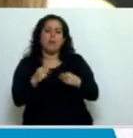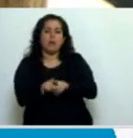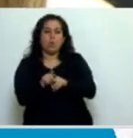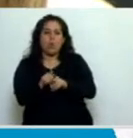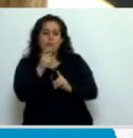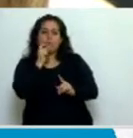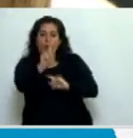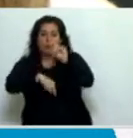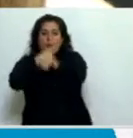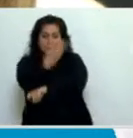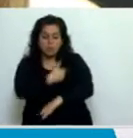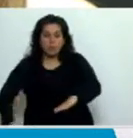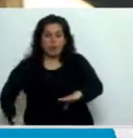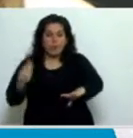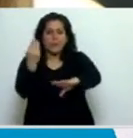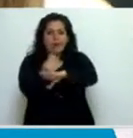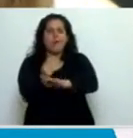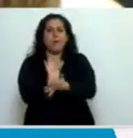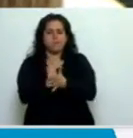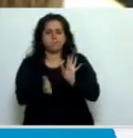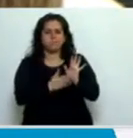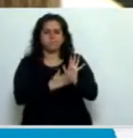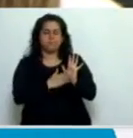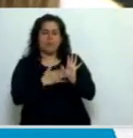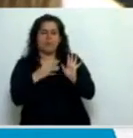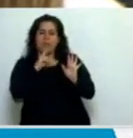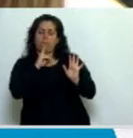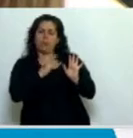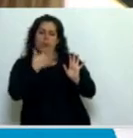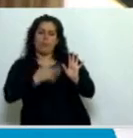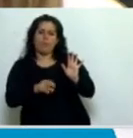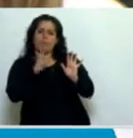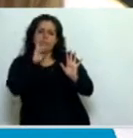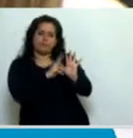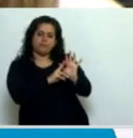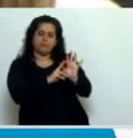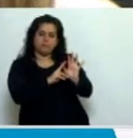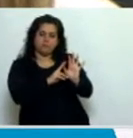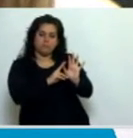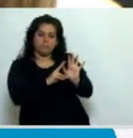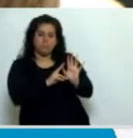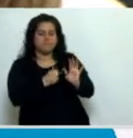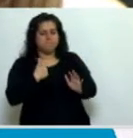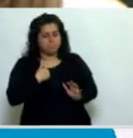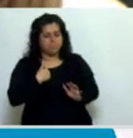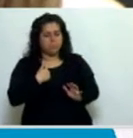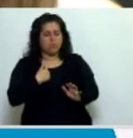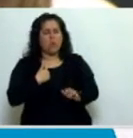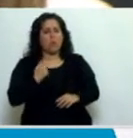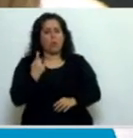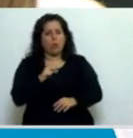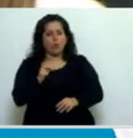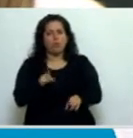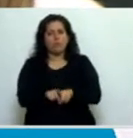condicionar al próximo gobierno, cualquiera sea el signo político de este gobierno. Me llamó particularmente la atención